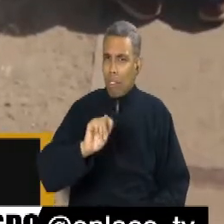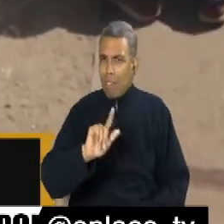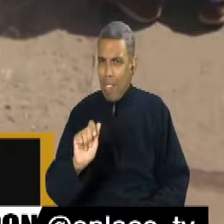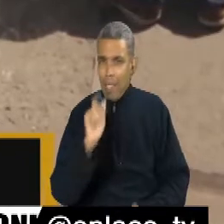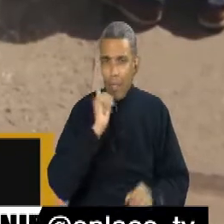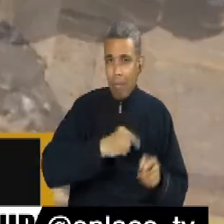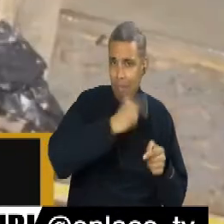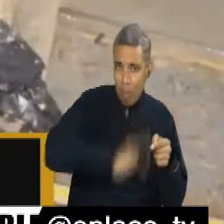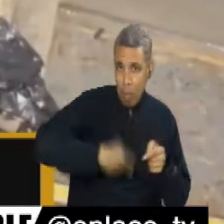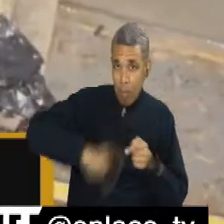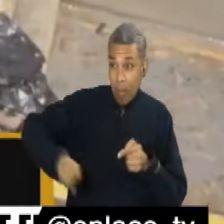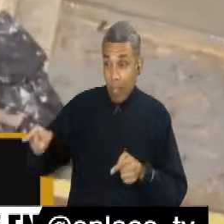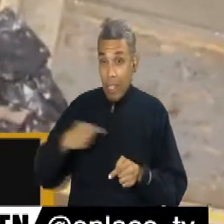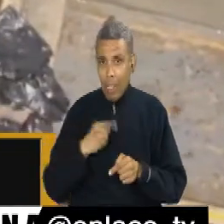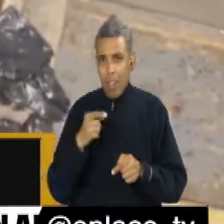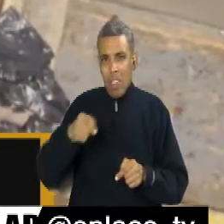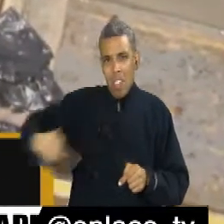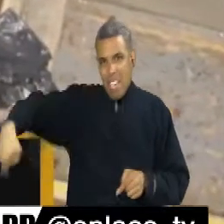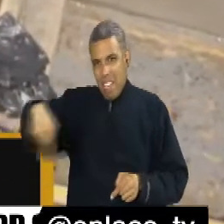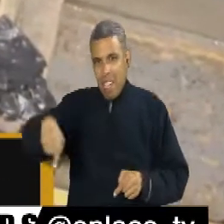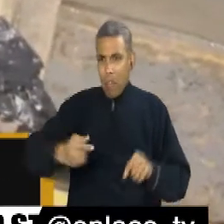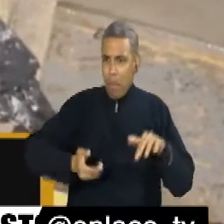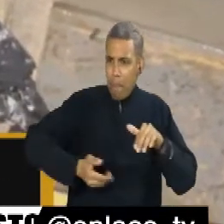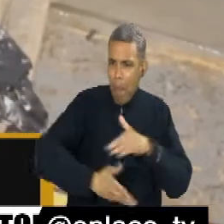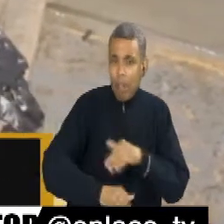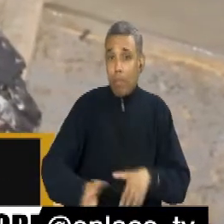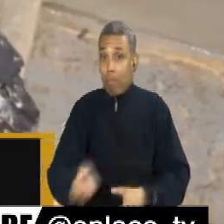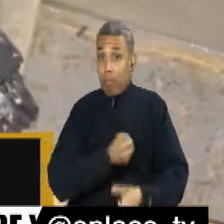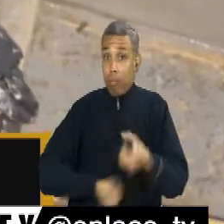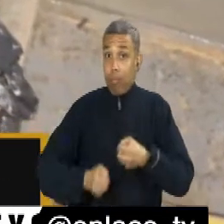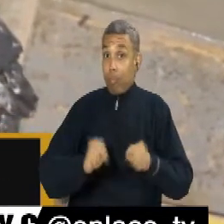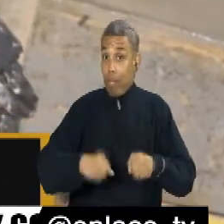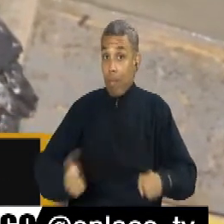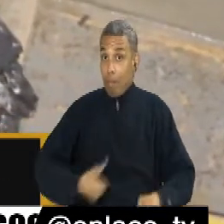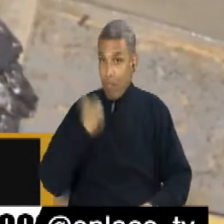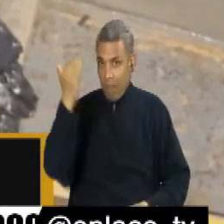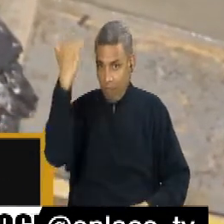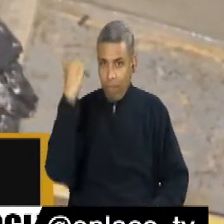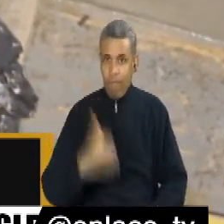a la comunidad a aprovechar esta temporada que muy poco se ve en la ciudad.